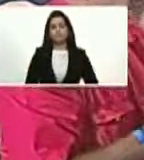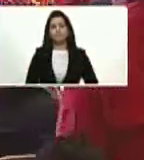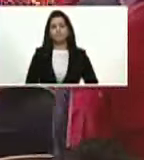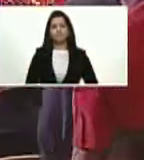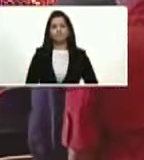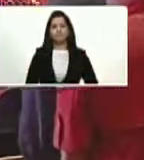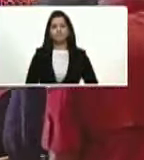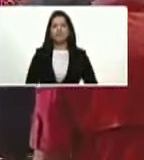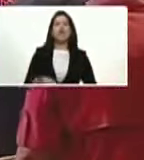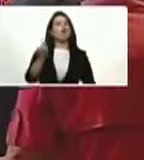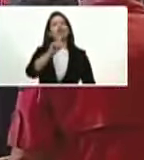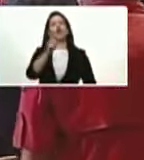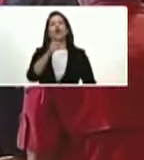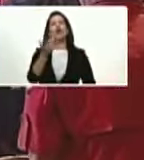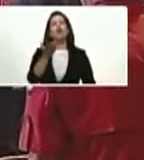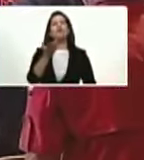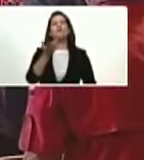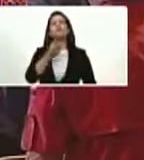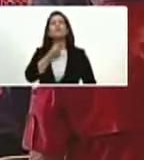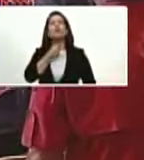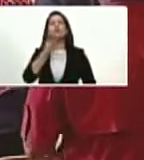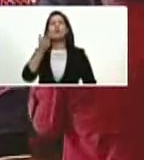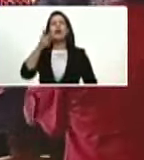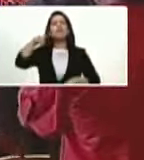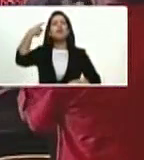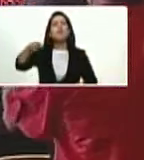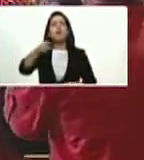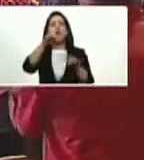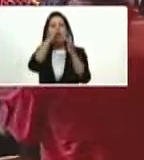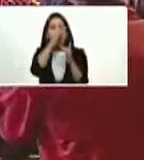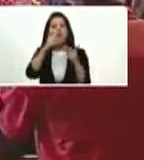No quiero show ni comiquita.